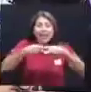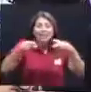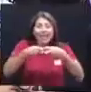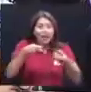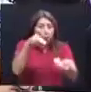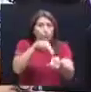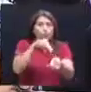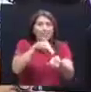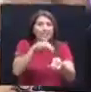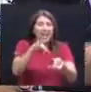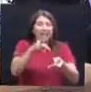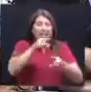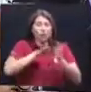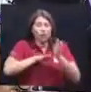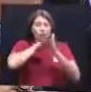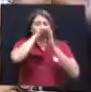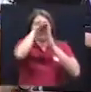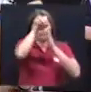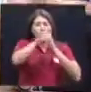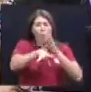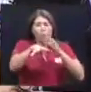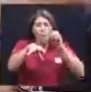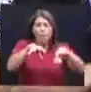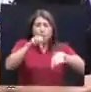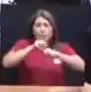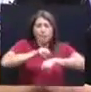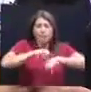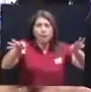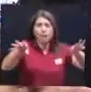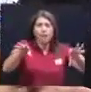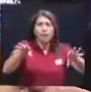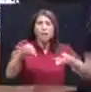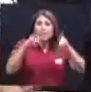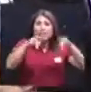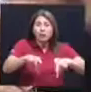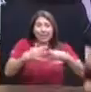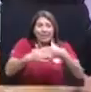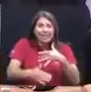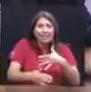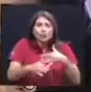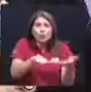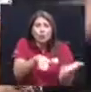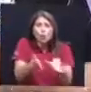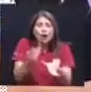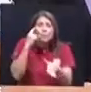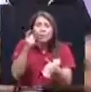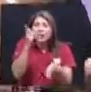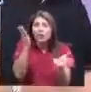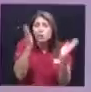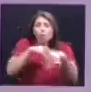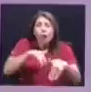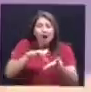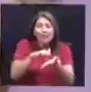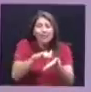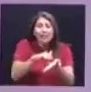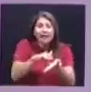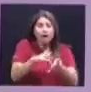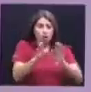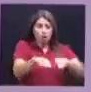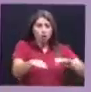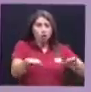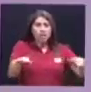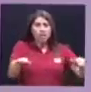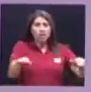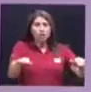bombardeados los heridos los mueren porque no entran medicamentos los niños son cogidos de tiro al blanco por los